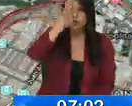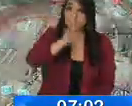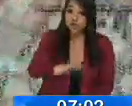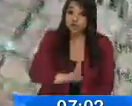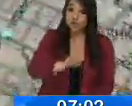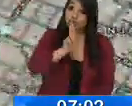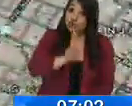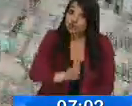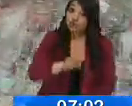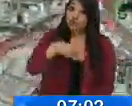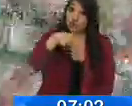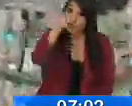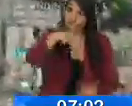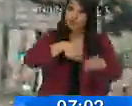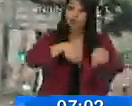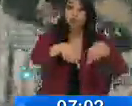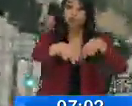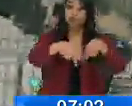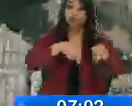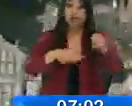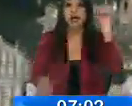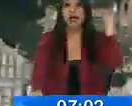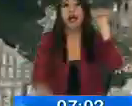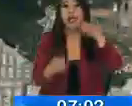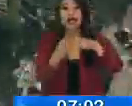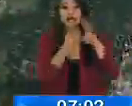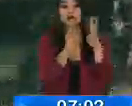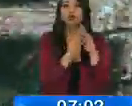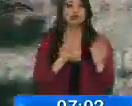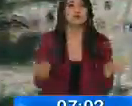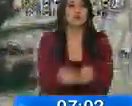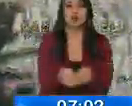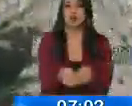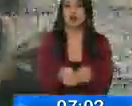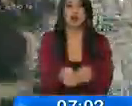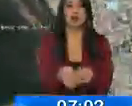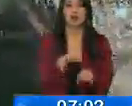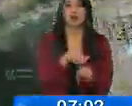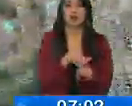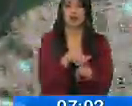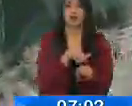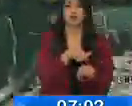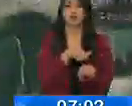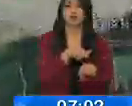sur hasta la altura del centro comercial El Bosque. El tráfico está incesante, miren ustedes,